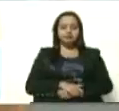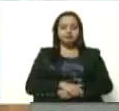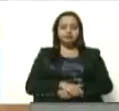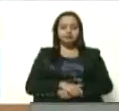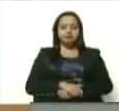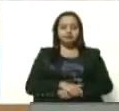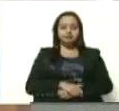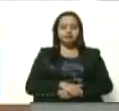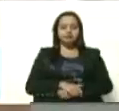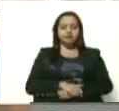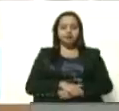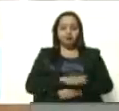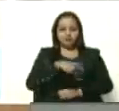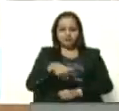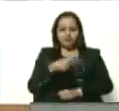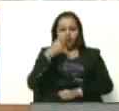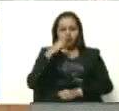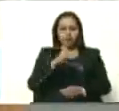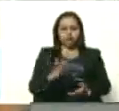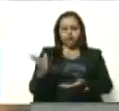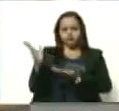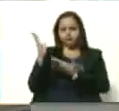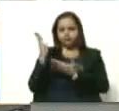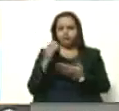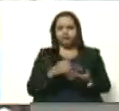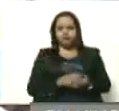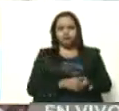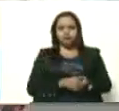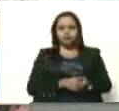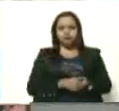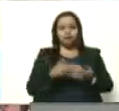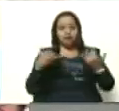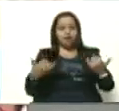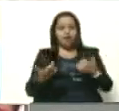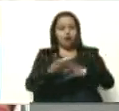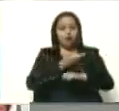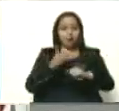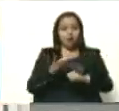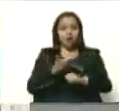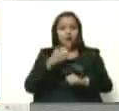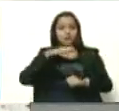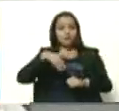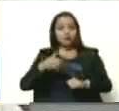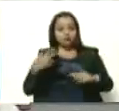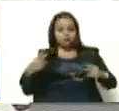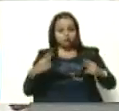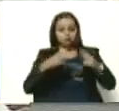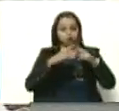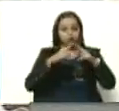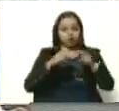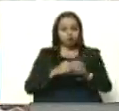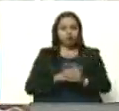Bien, acá podemos ver a través de las imágenes, ya el gobernador pues se encuentra